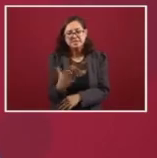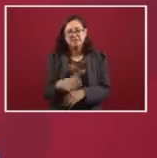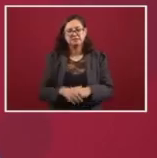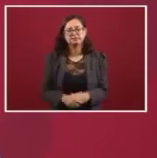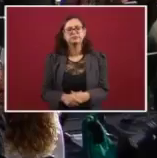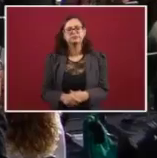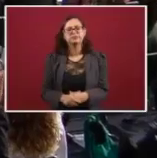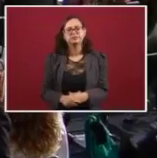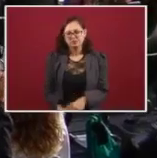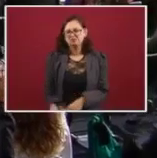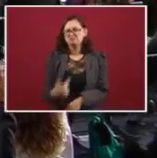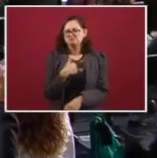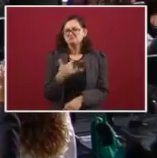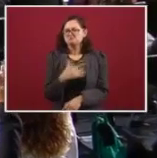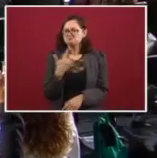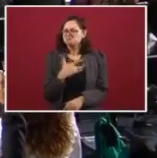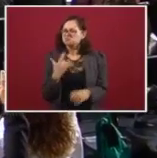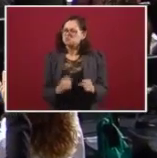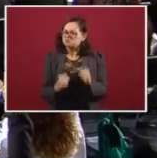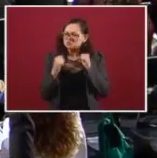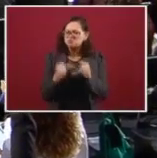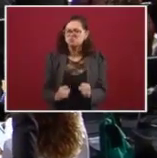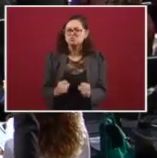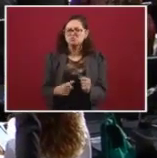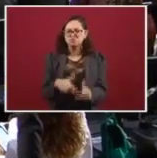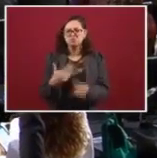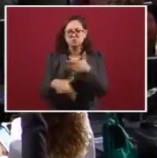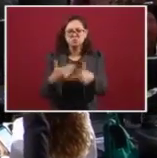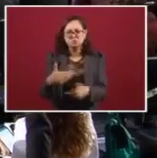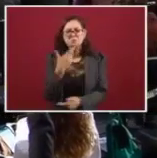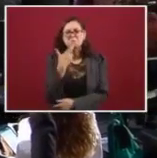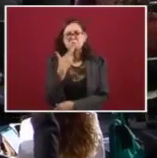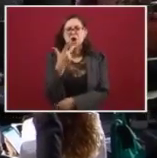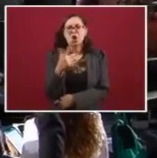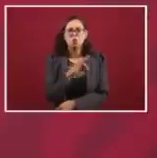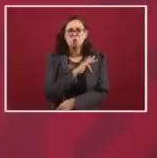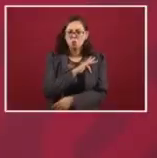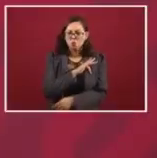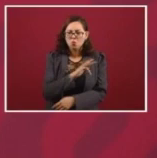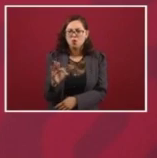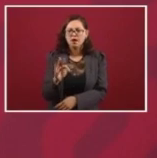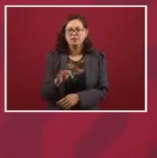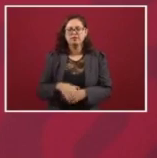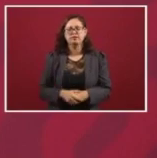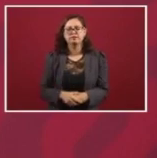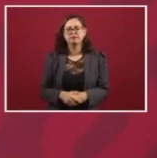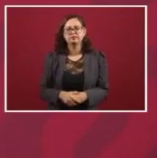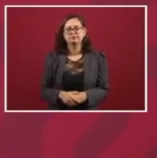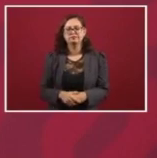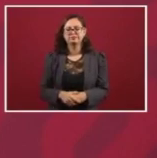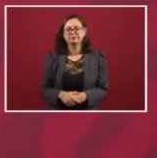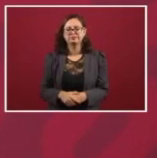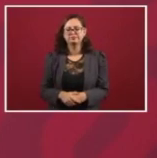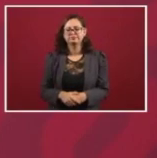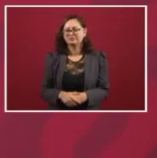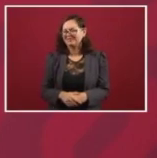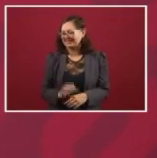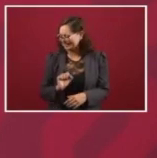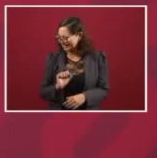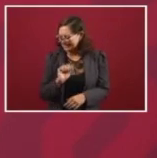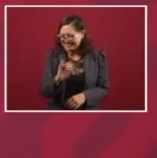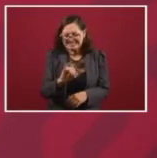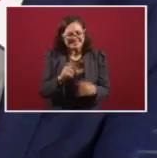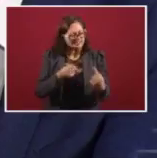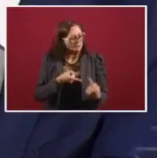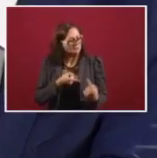Y yo estoy seguro que se van a seguir obteniendo buenos resultados. Y vamos a tener diferencias y va a haber